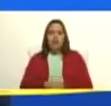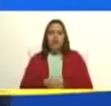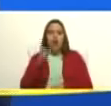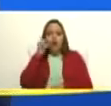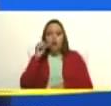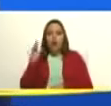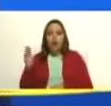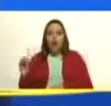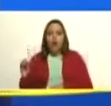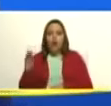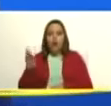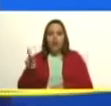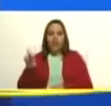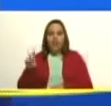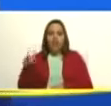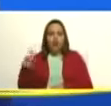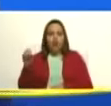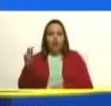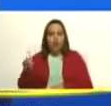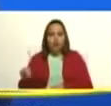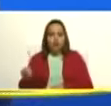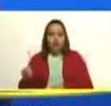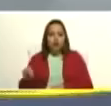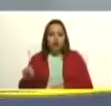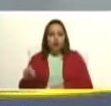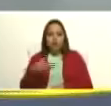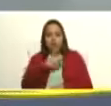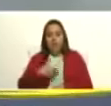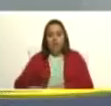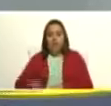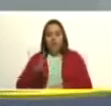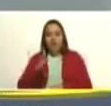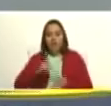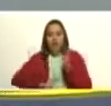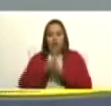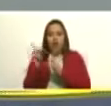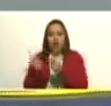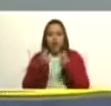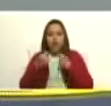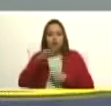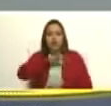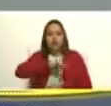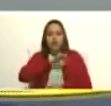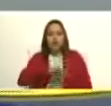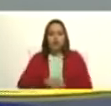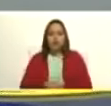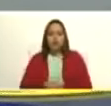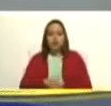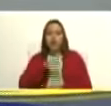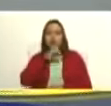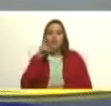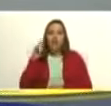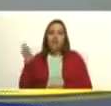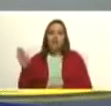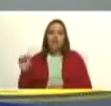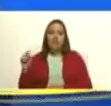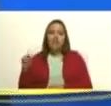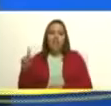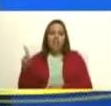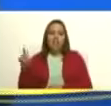Obregón, presidente del Banco de Desarrollo Económico Social, poderoso Bandes. Mi